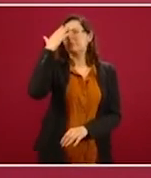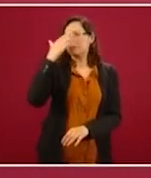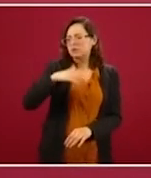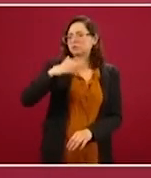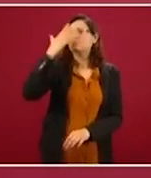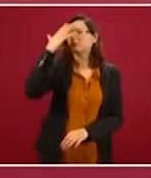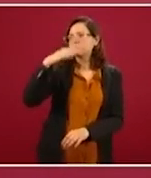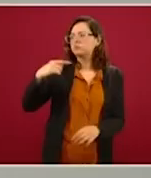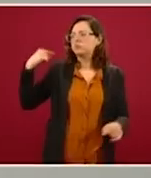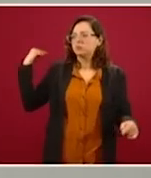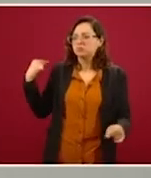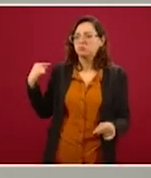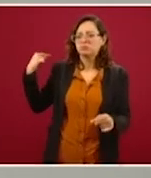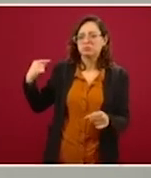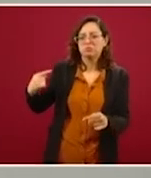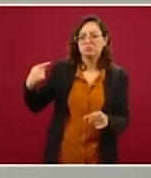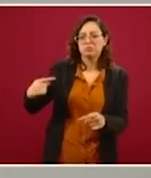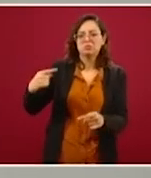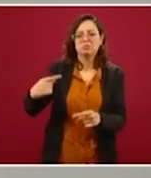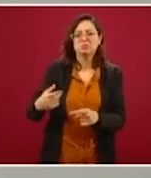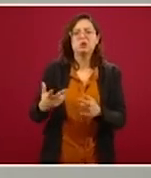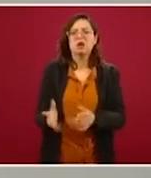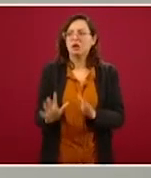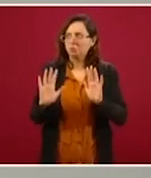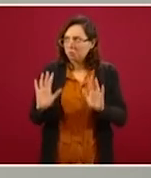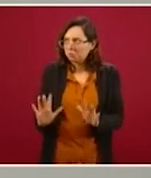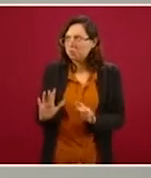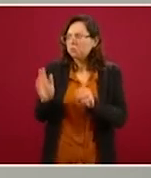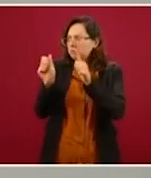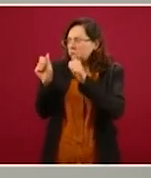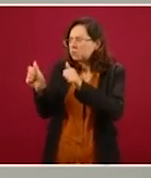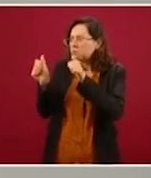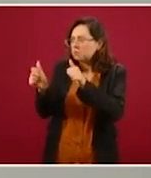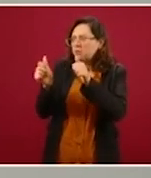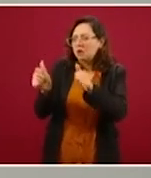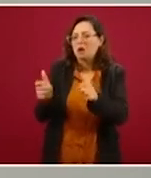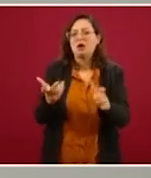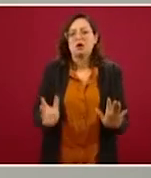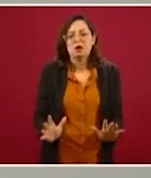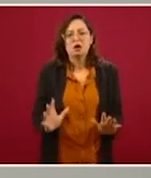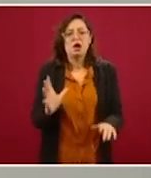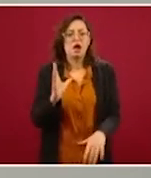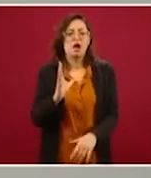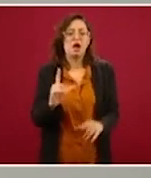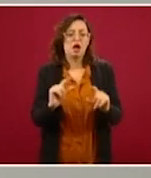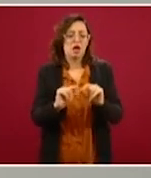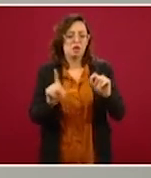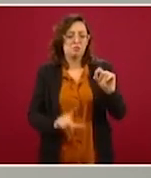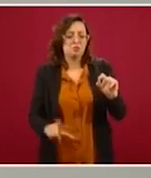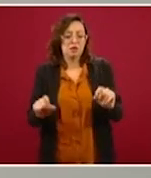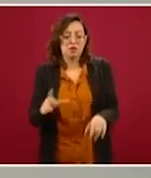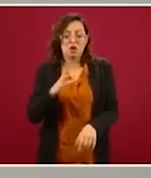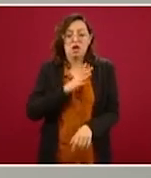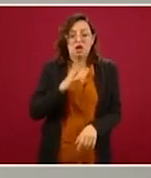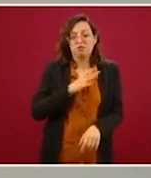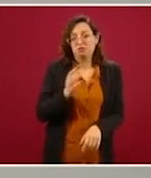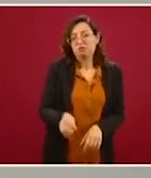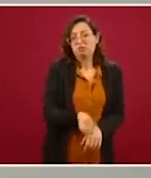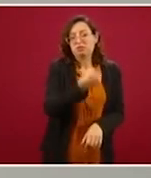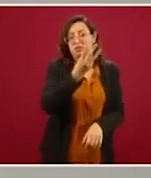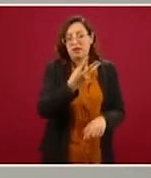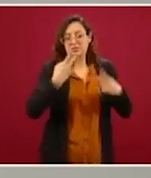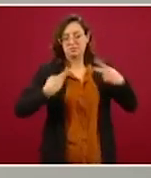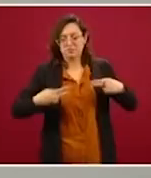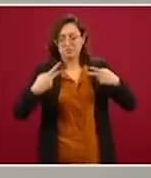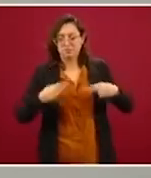las experiencias internacionales. Ahora tenemos 1, 2, 3 casos, y el objetivo para